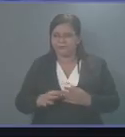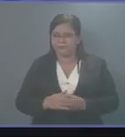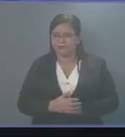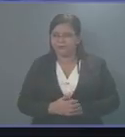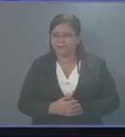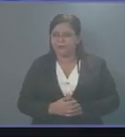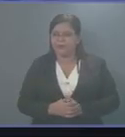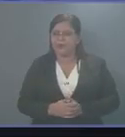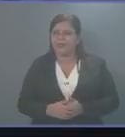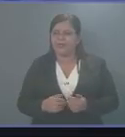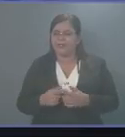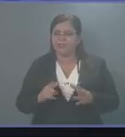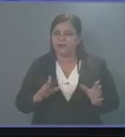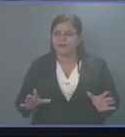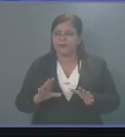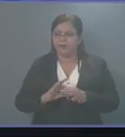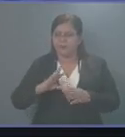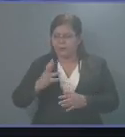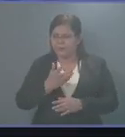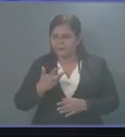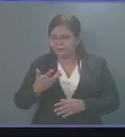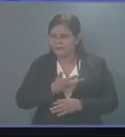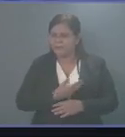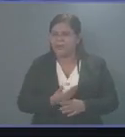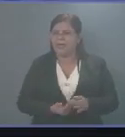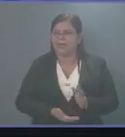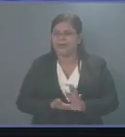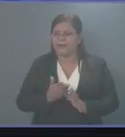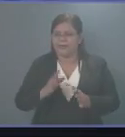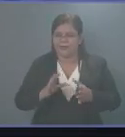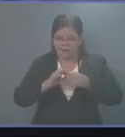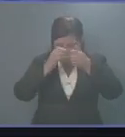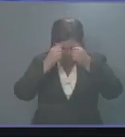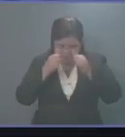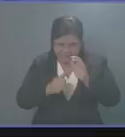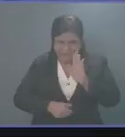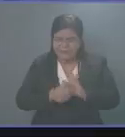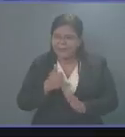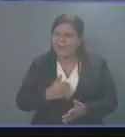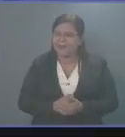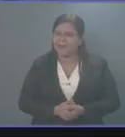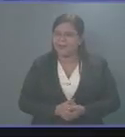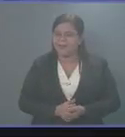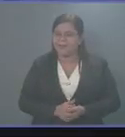será aplicable para los contratos de arrendamiento financiero